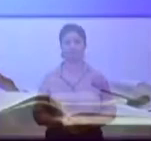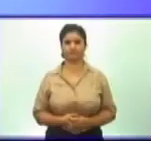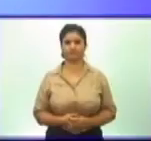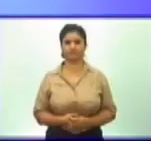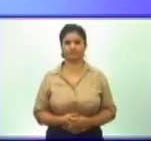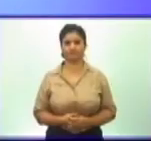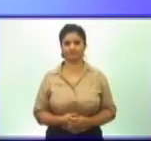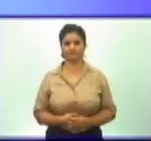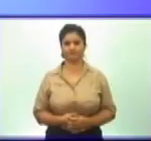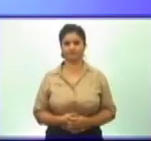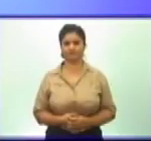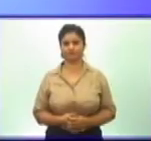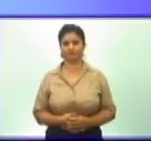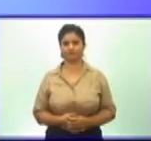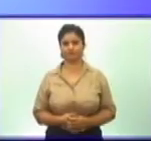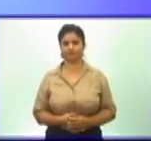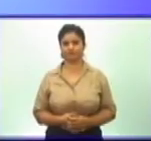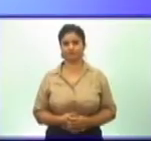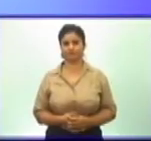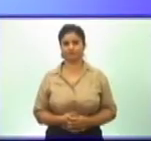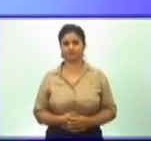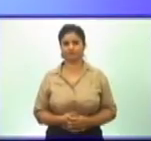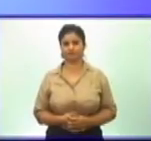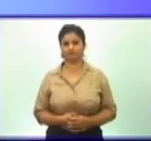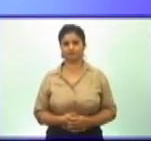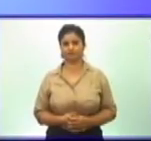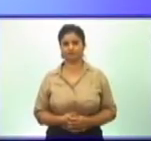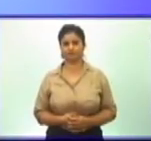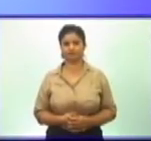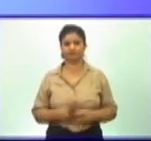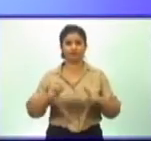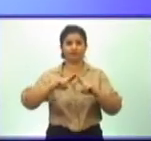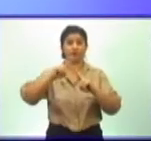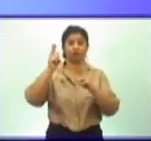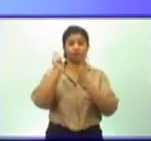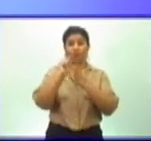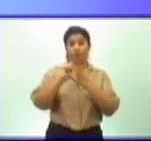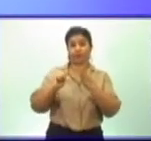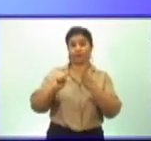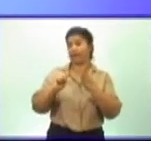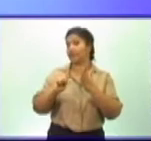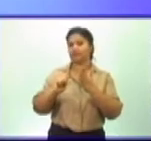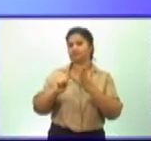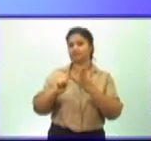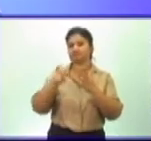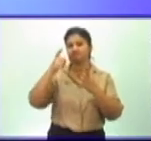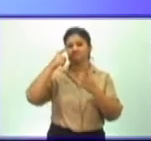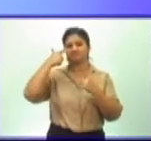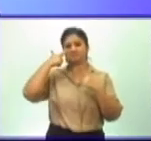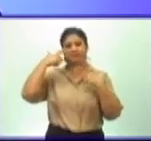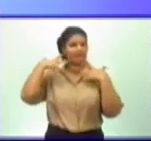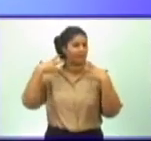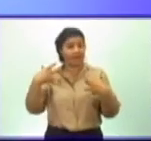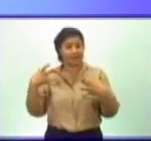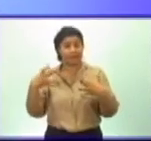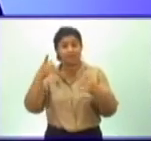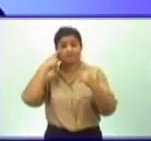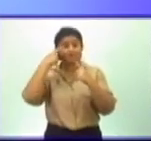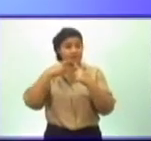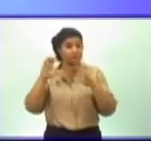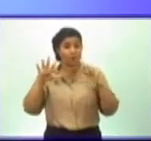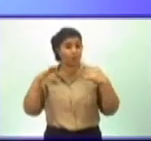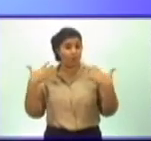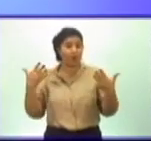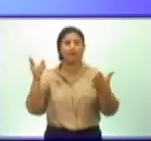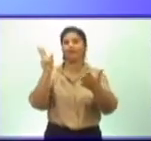Leer una obra dramática, aunque no está realizada para ser leída, sino para ser puesta en escena, ese es su objetivo fundamental. Y nosotros como estudiantes de literatura, como ya les